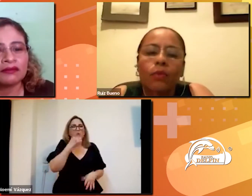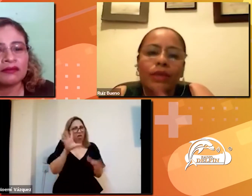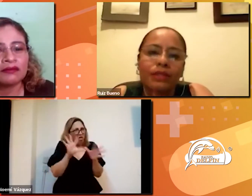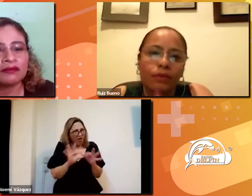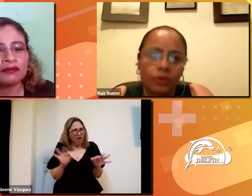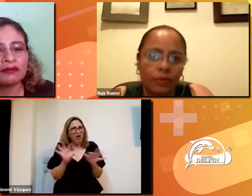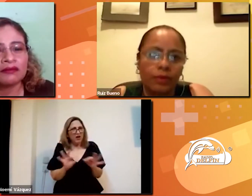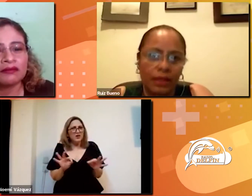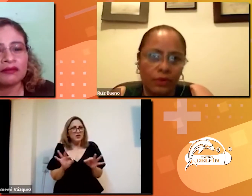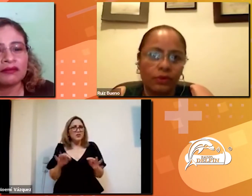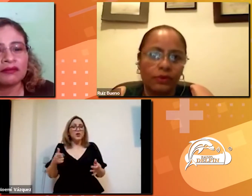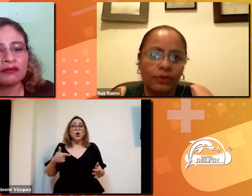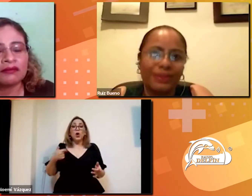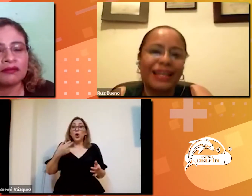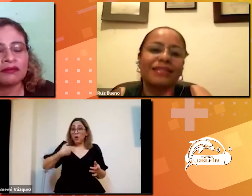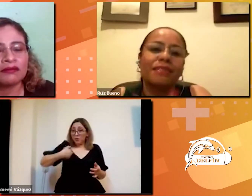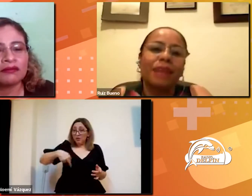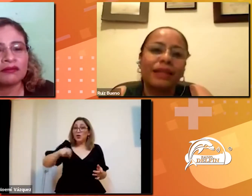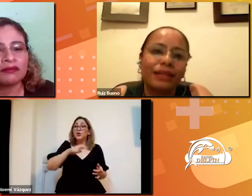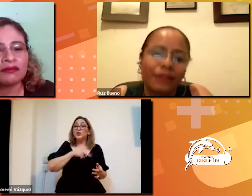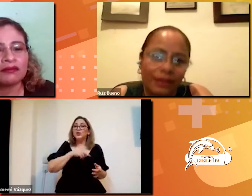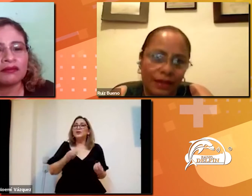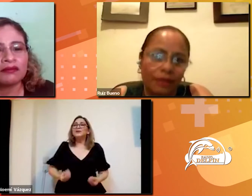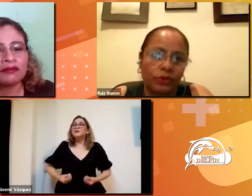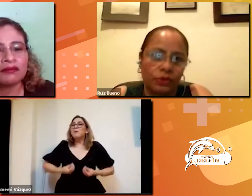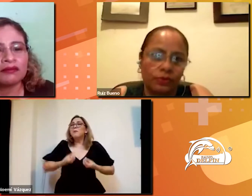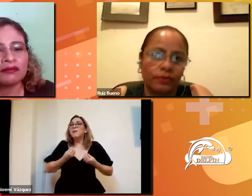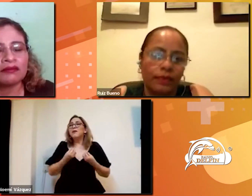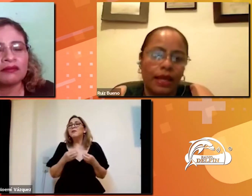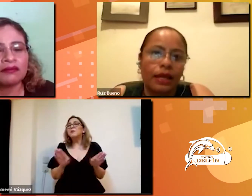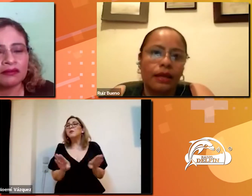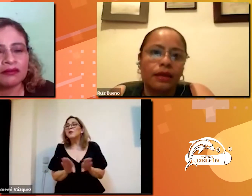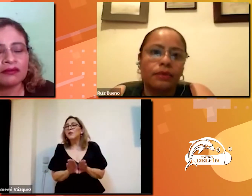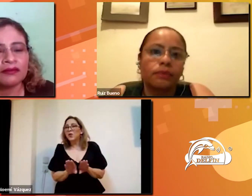del cómo estamos viviendo, de las demandas que tenemos.